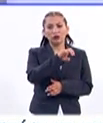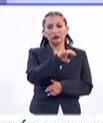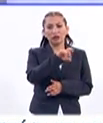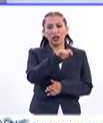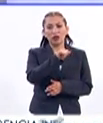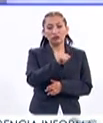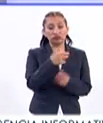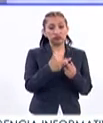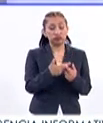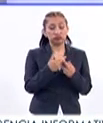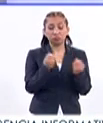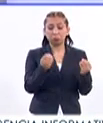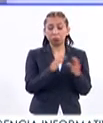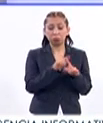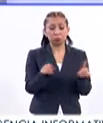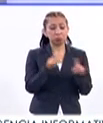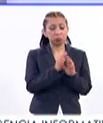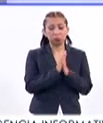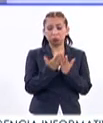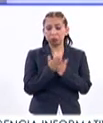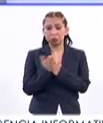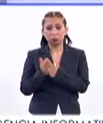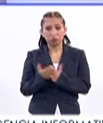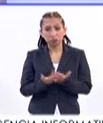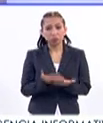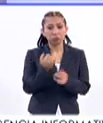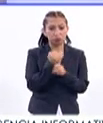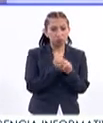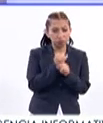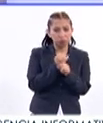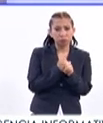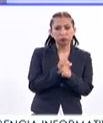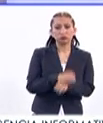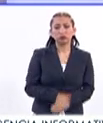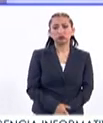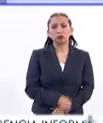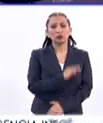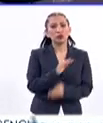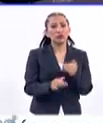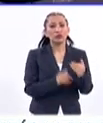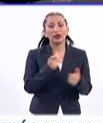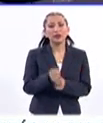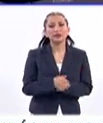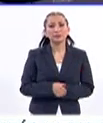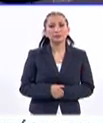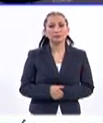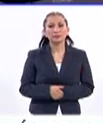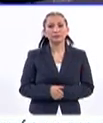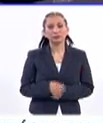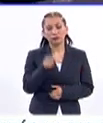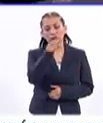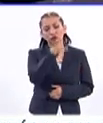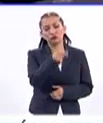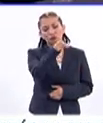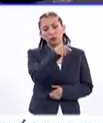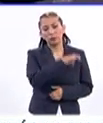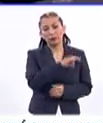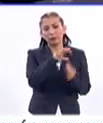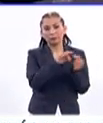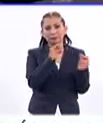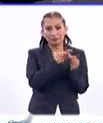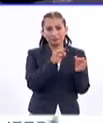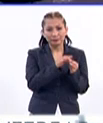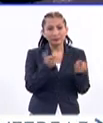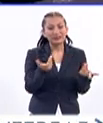pues una vasta producción literaria, estudios, en fin, todo lo que conlleva. Y bueno, pues quién mejor que tú que nos puedas